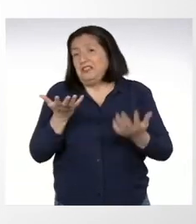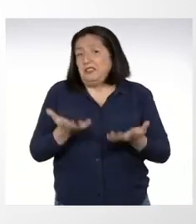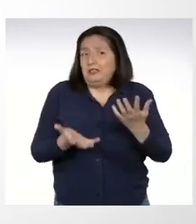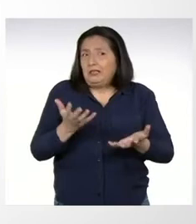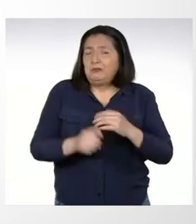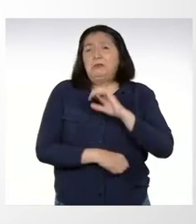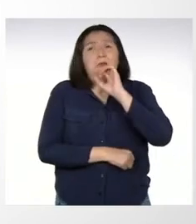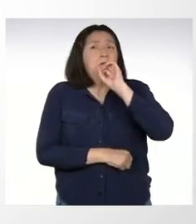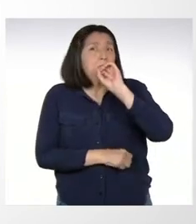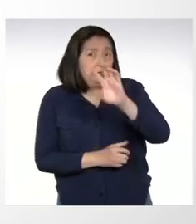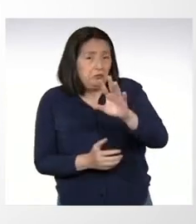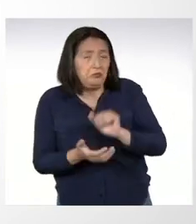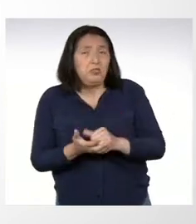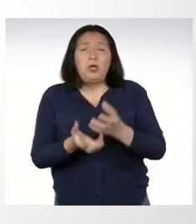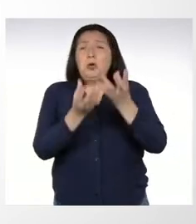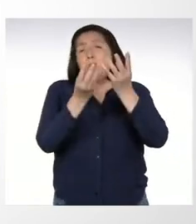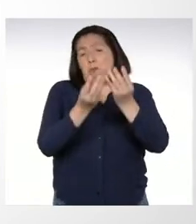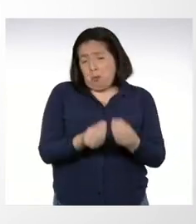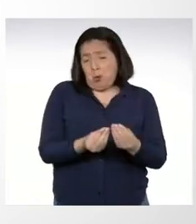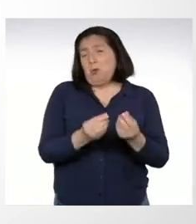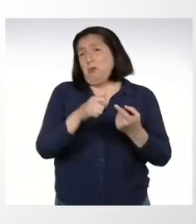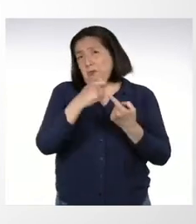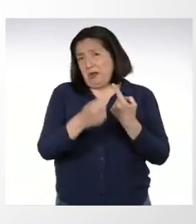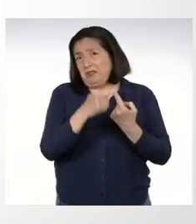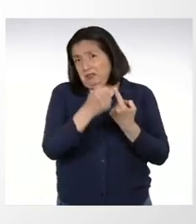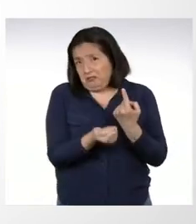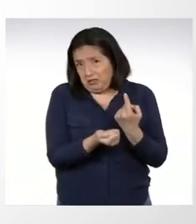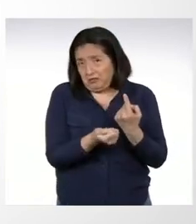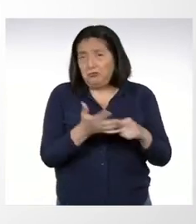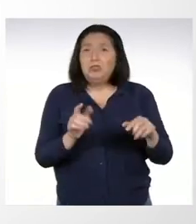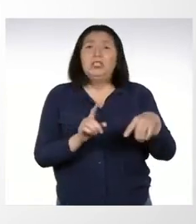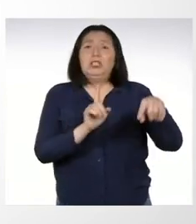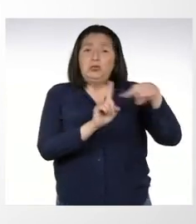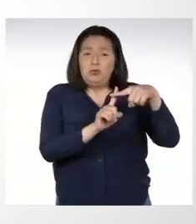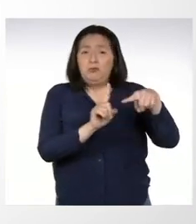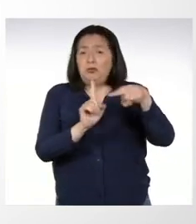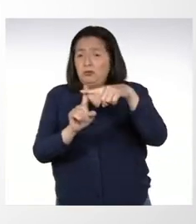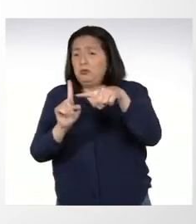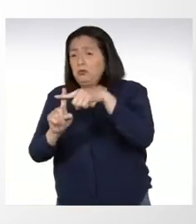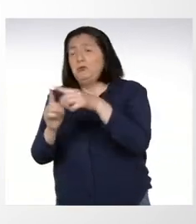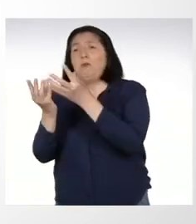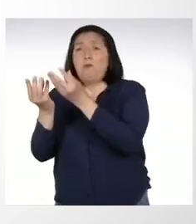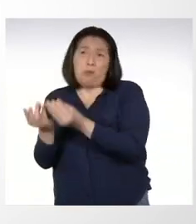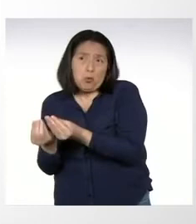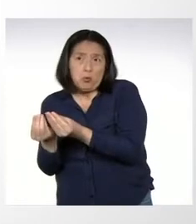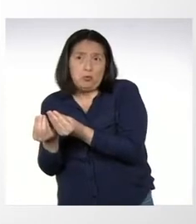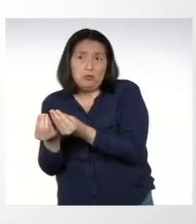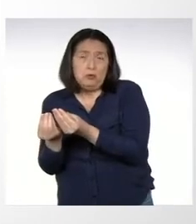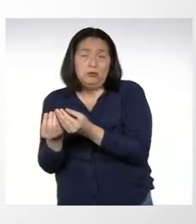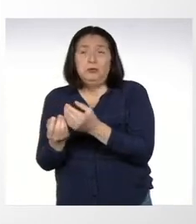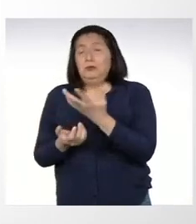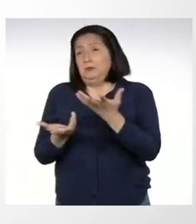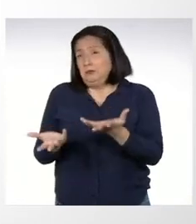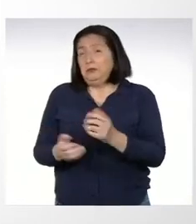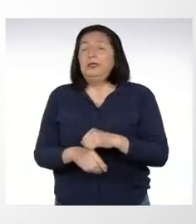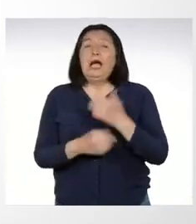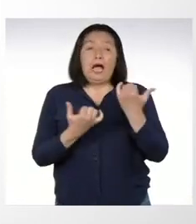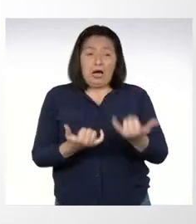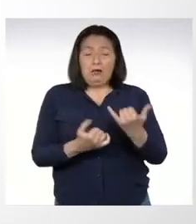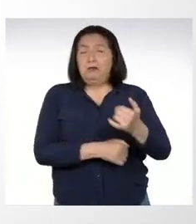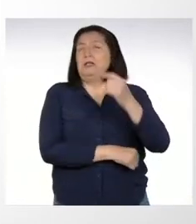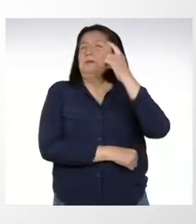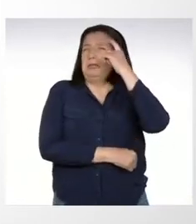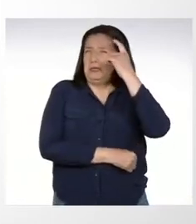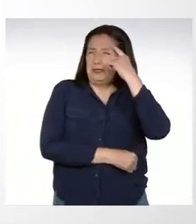podríamos afirmar que son pocos plátanos y se suman pocas veces. Ahora